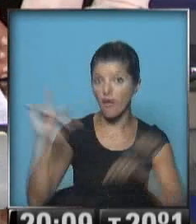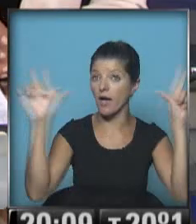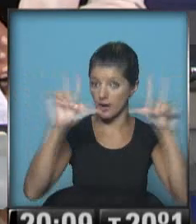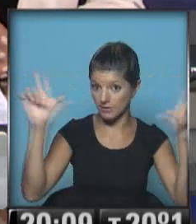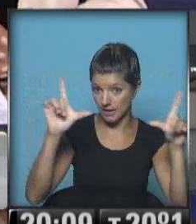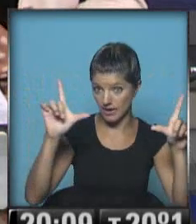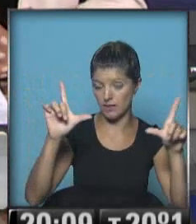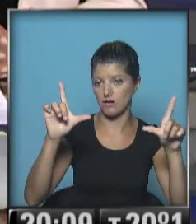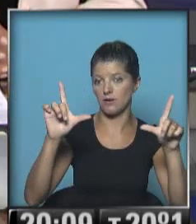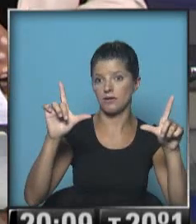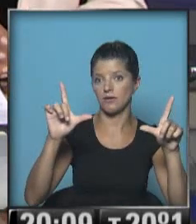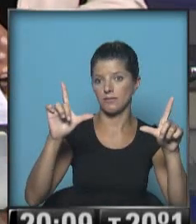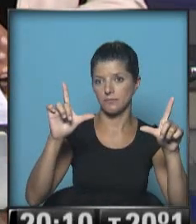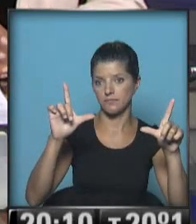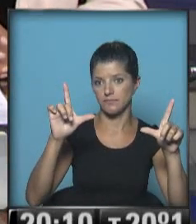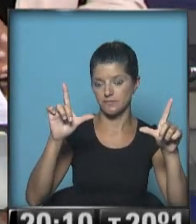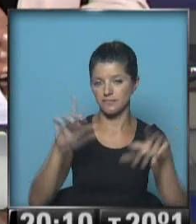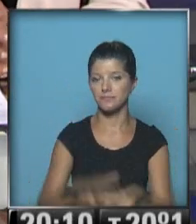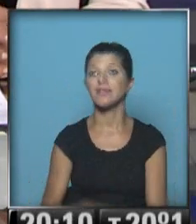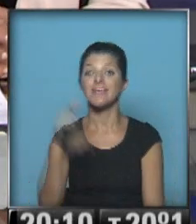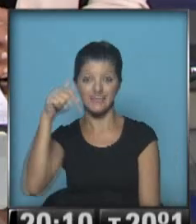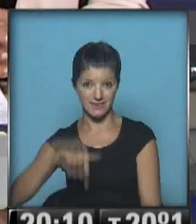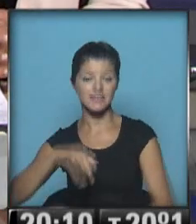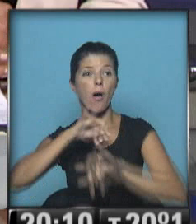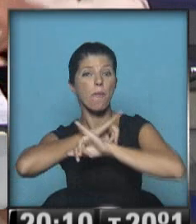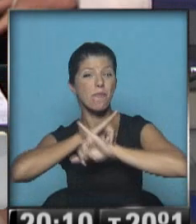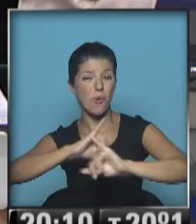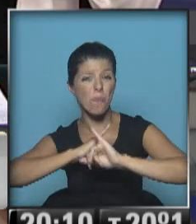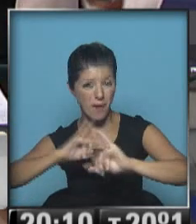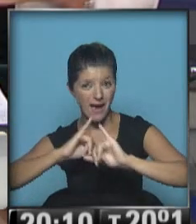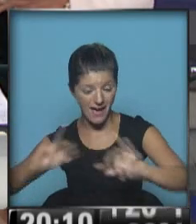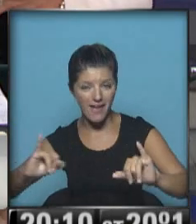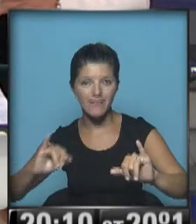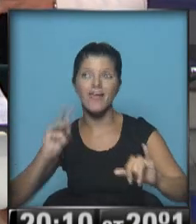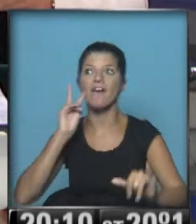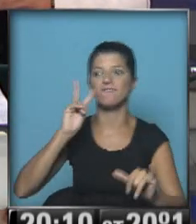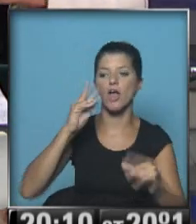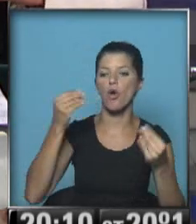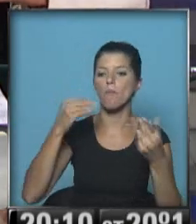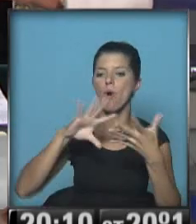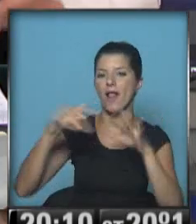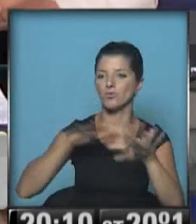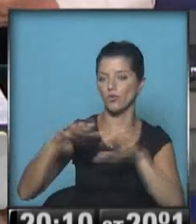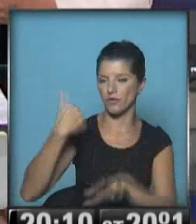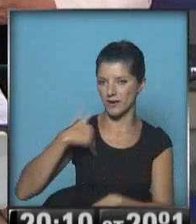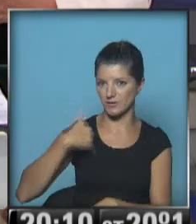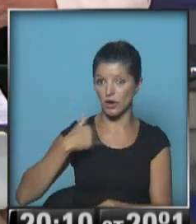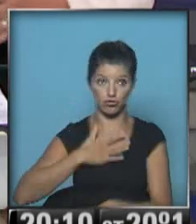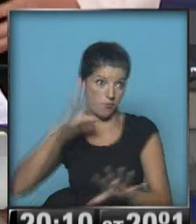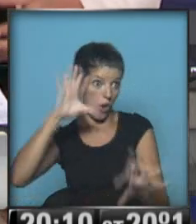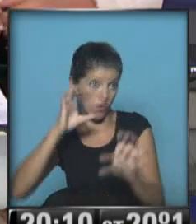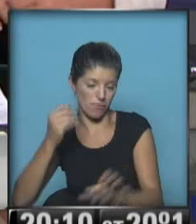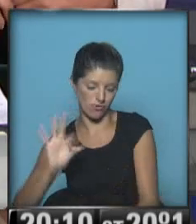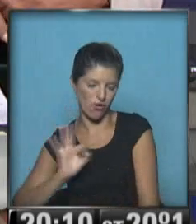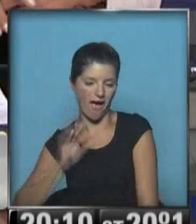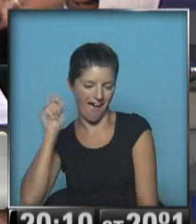la visión y esta propaganda digamos esta visión sobre la Argentina con términos yo lo recuerdo pero tengo edad para